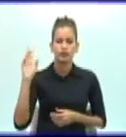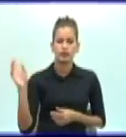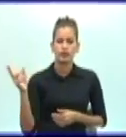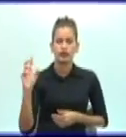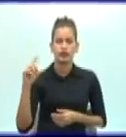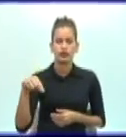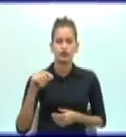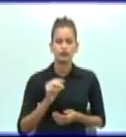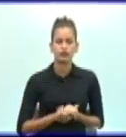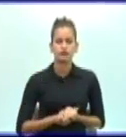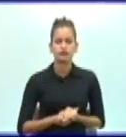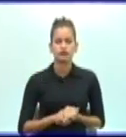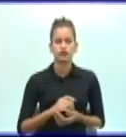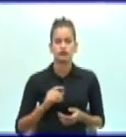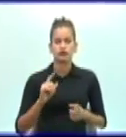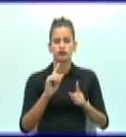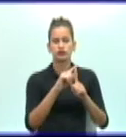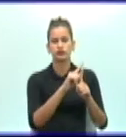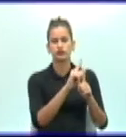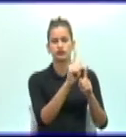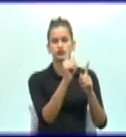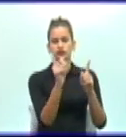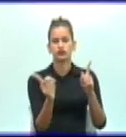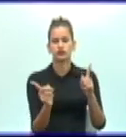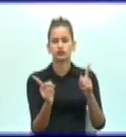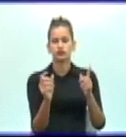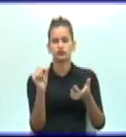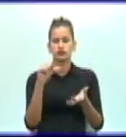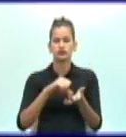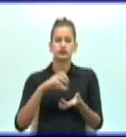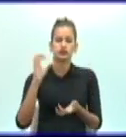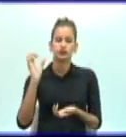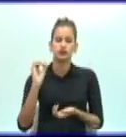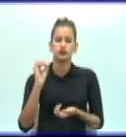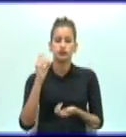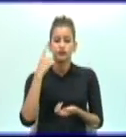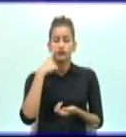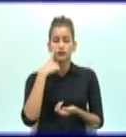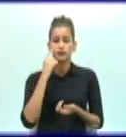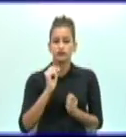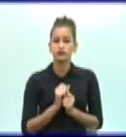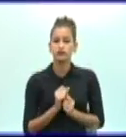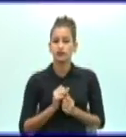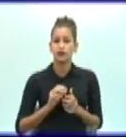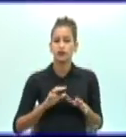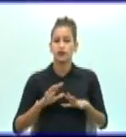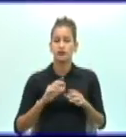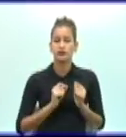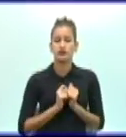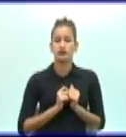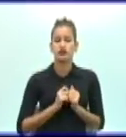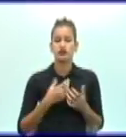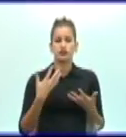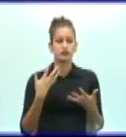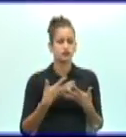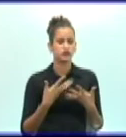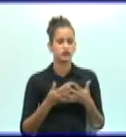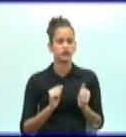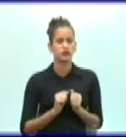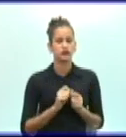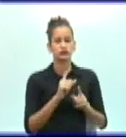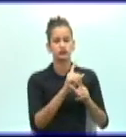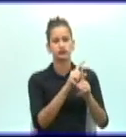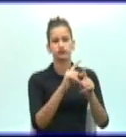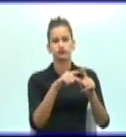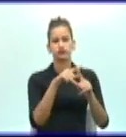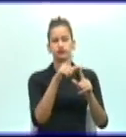Rotación de centro O. Observen, se ha movido la imagen, ha rotado en 72